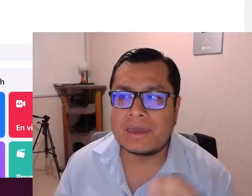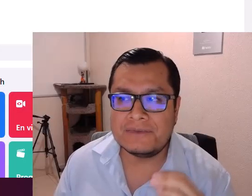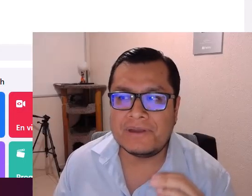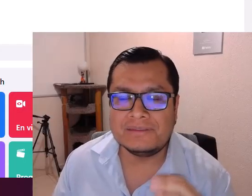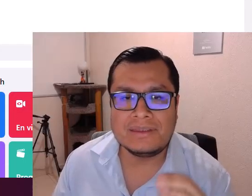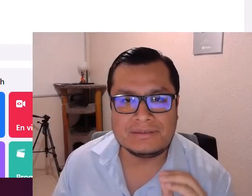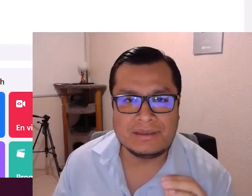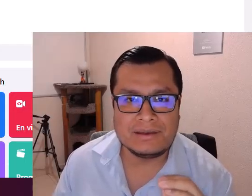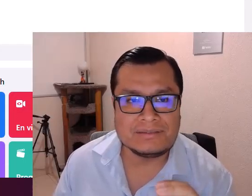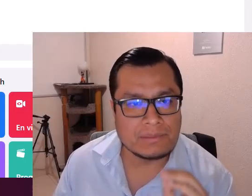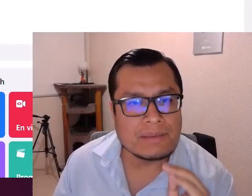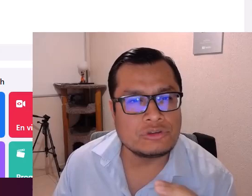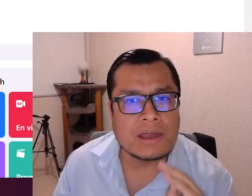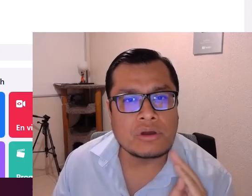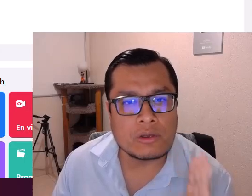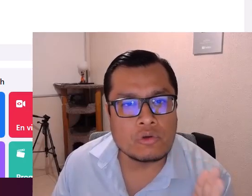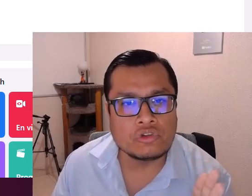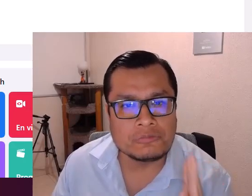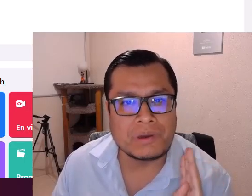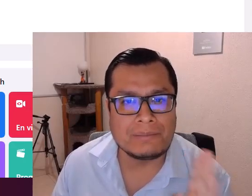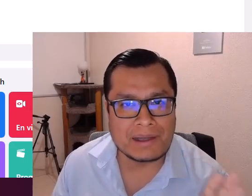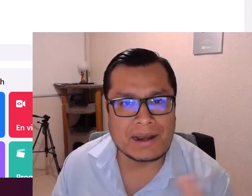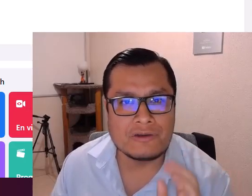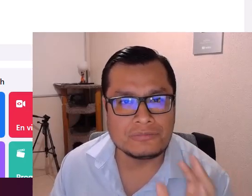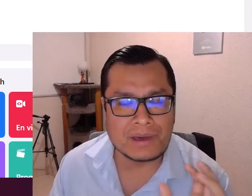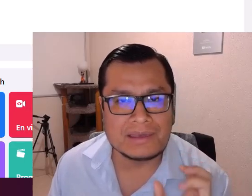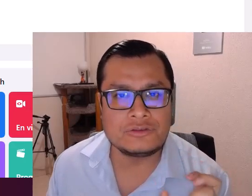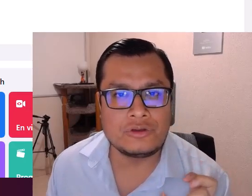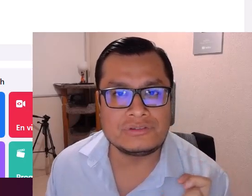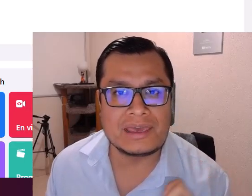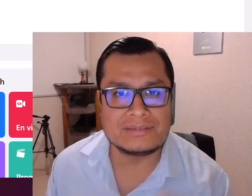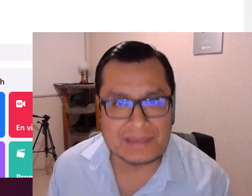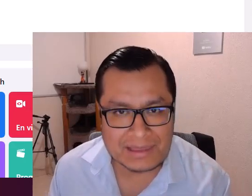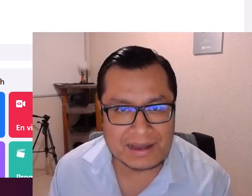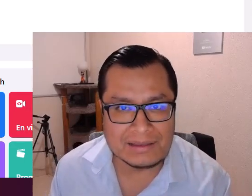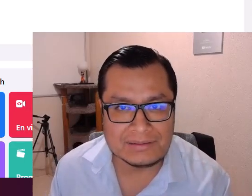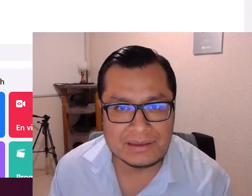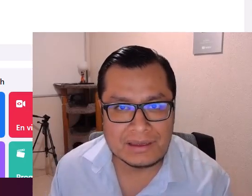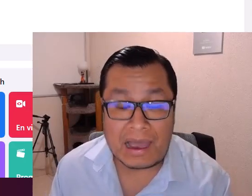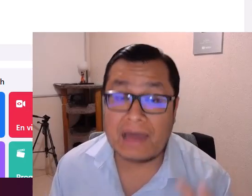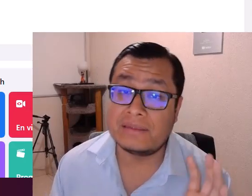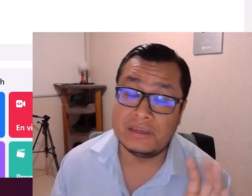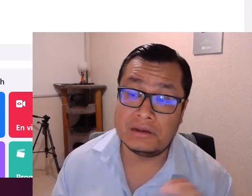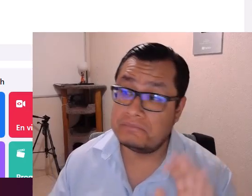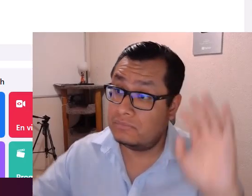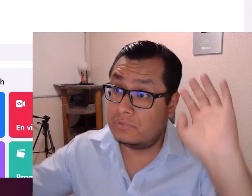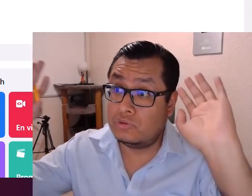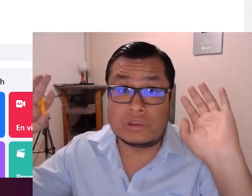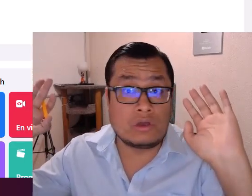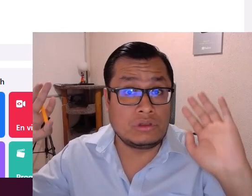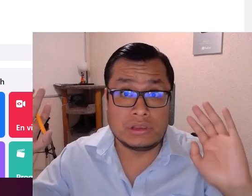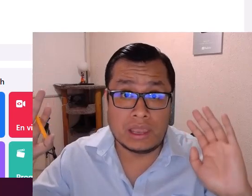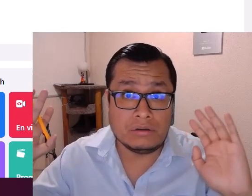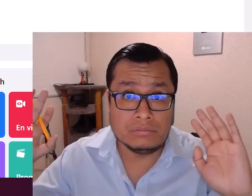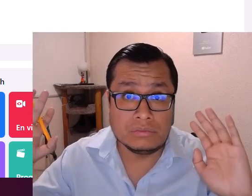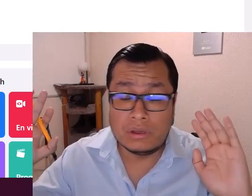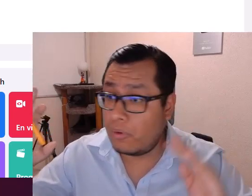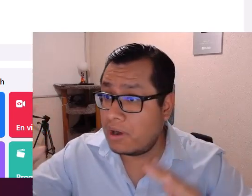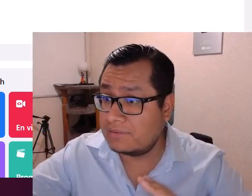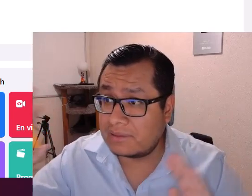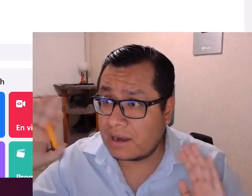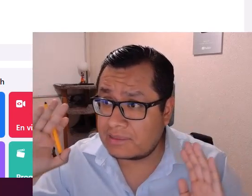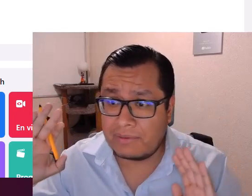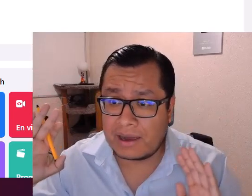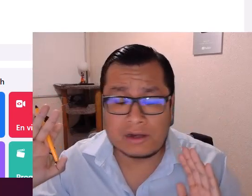central Qué diferencia decir se van a buscar los recursos para pagar a los maestros estatales a decir no tengo dinero